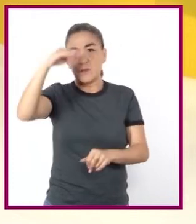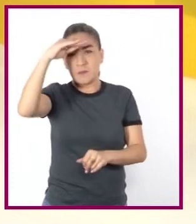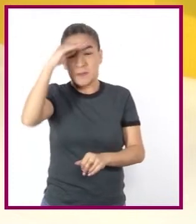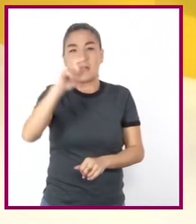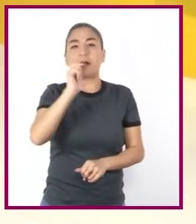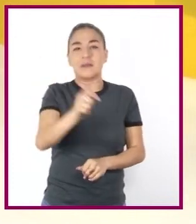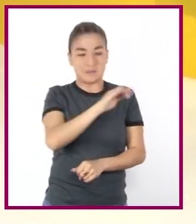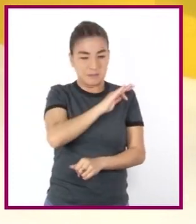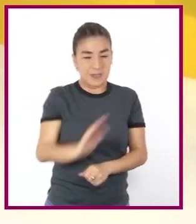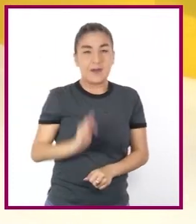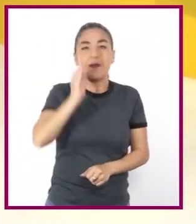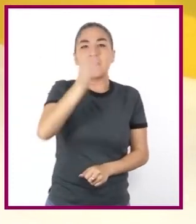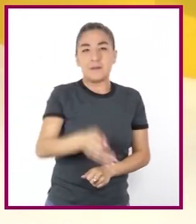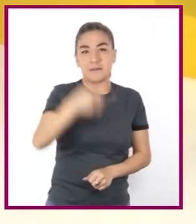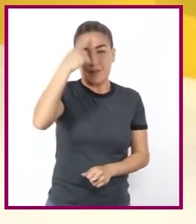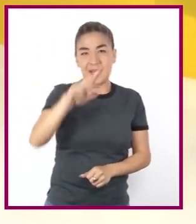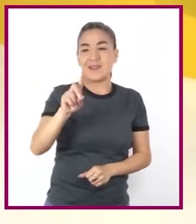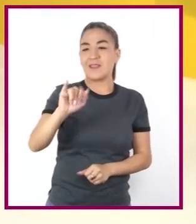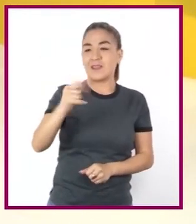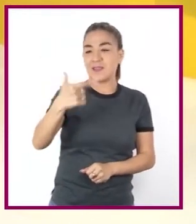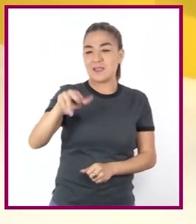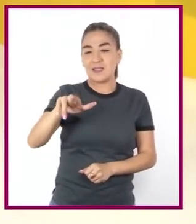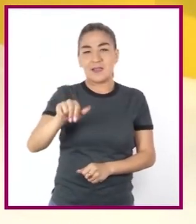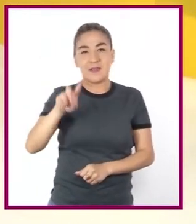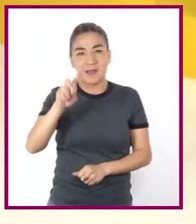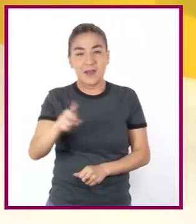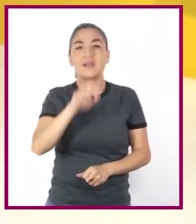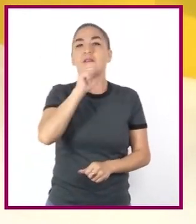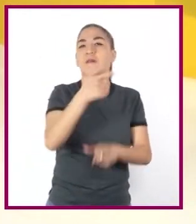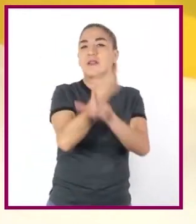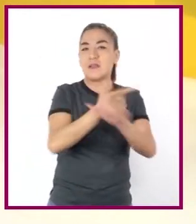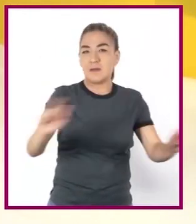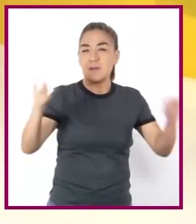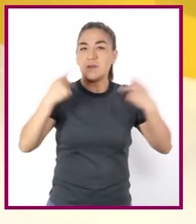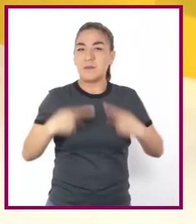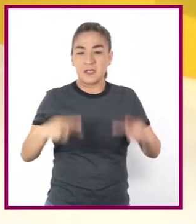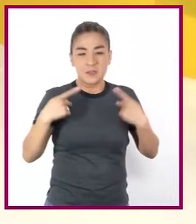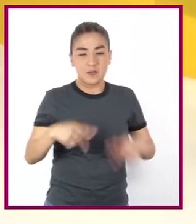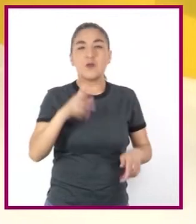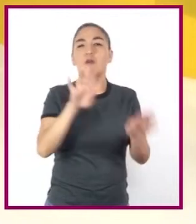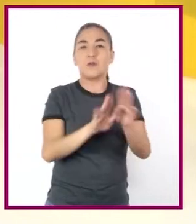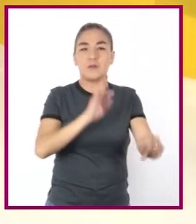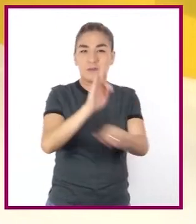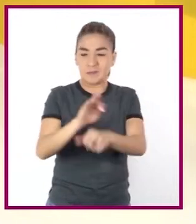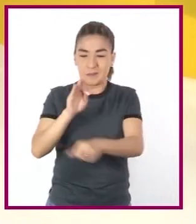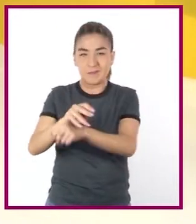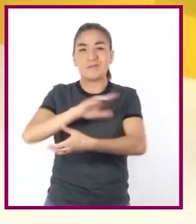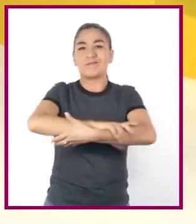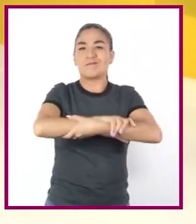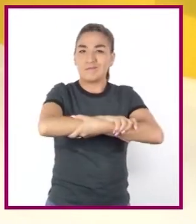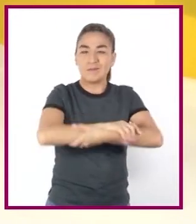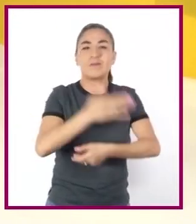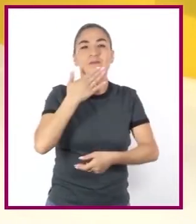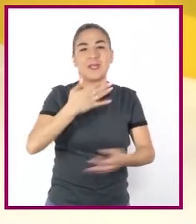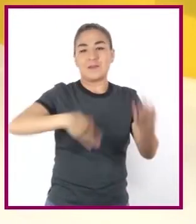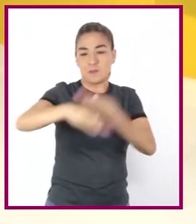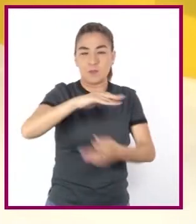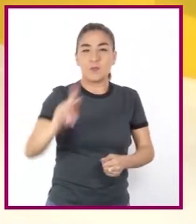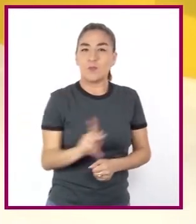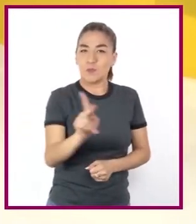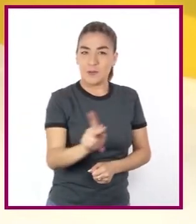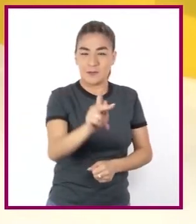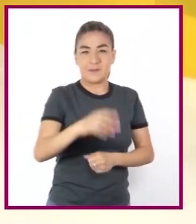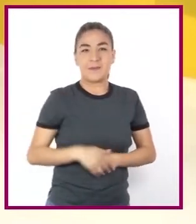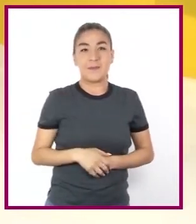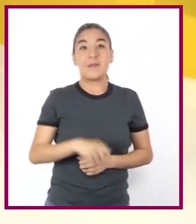el reconocimiento de la dignidad y la libertad de las personas y favorece una relación fraternal entre los pueblos,